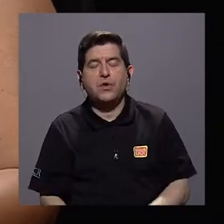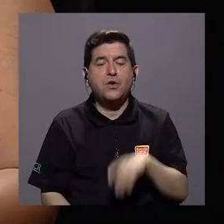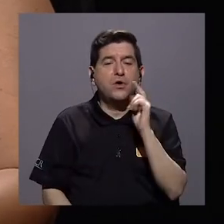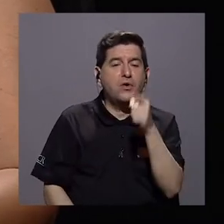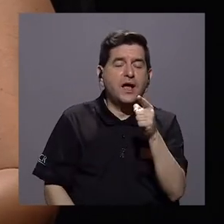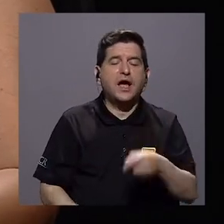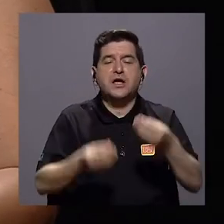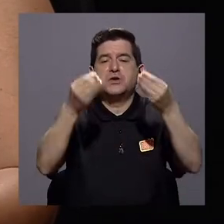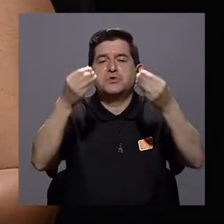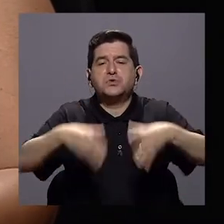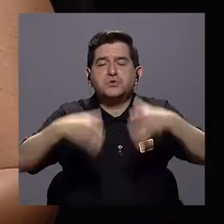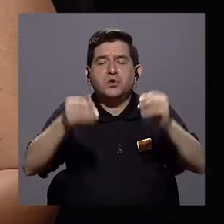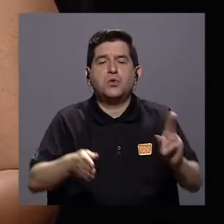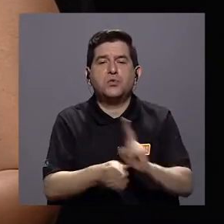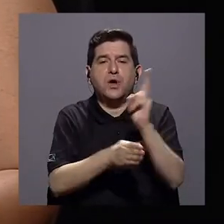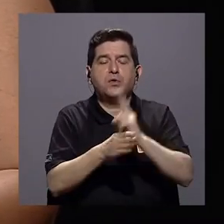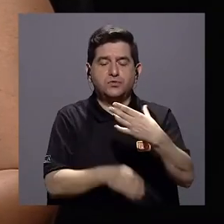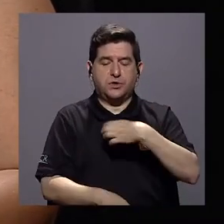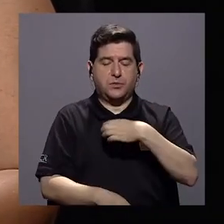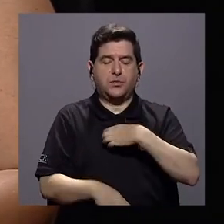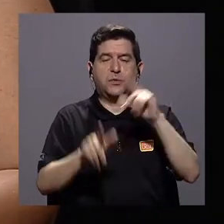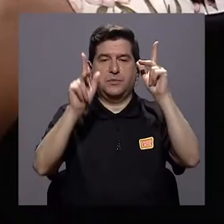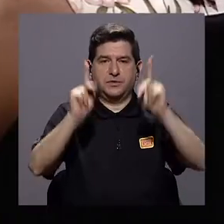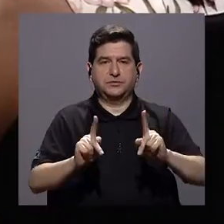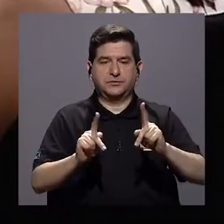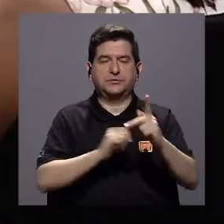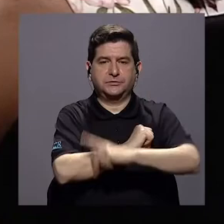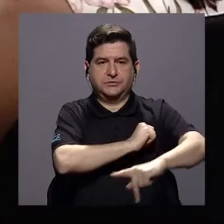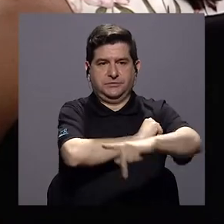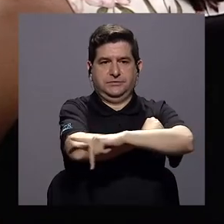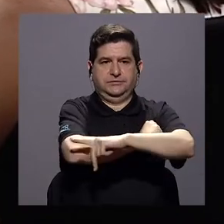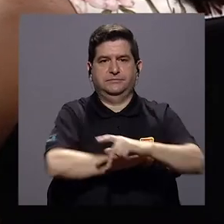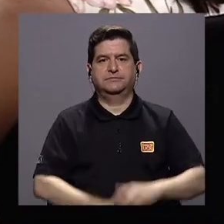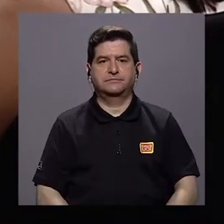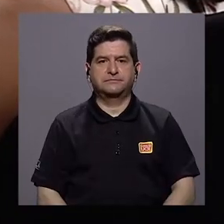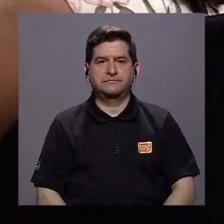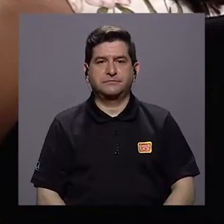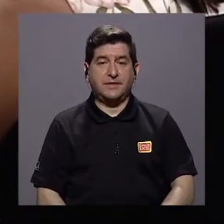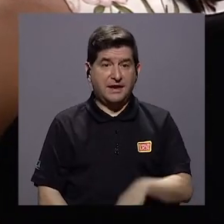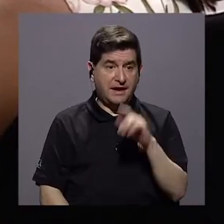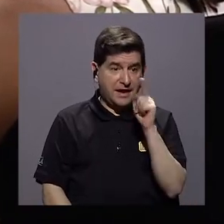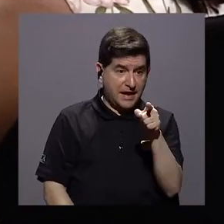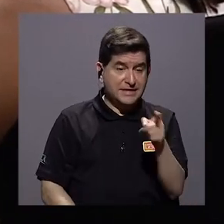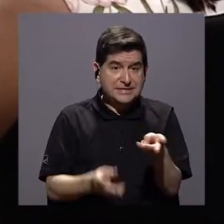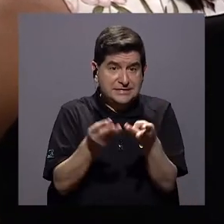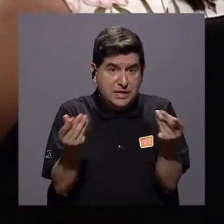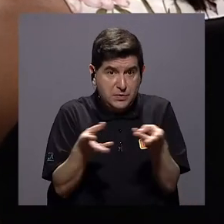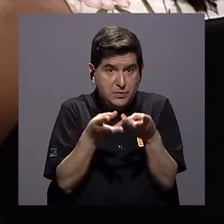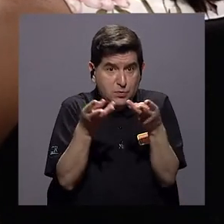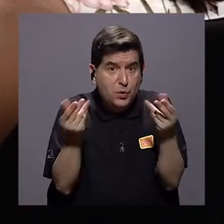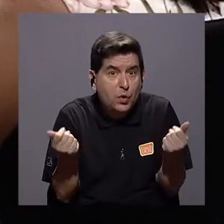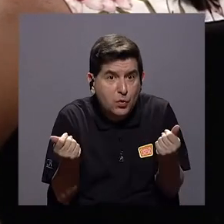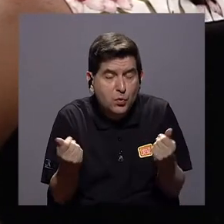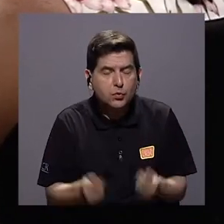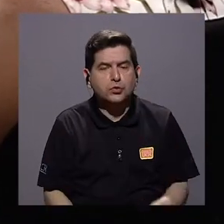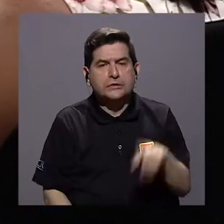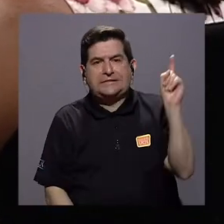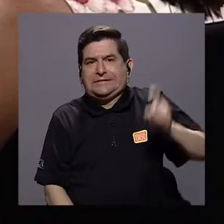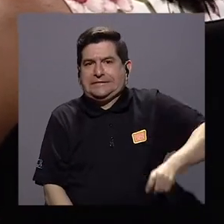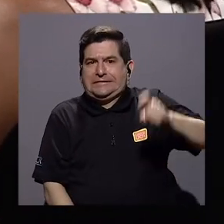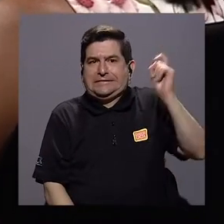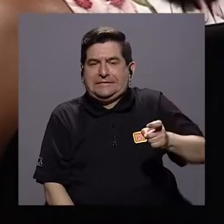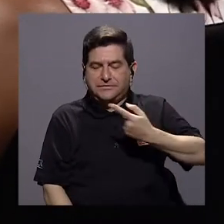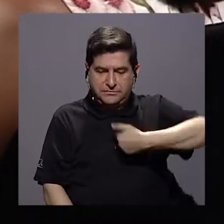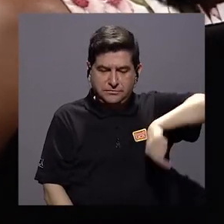sobra de lo que consumen sus habitantes. Entonces, en realidad, es un producto que es